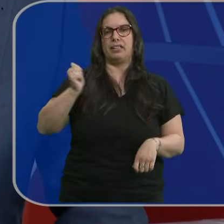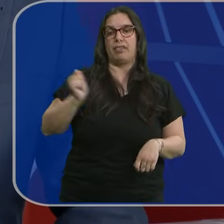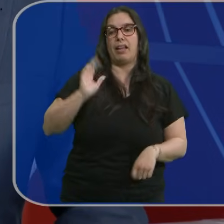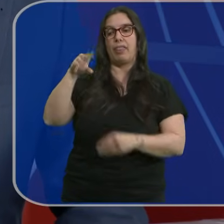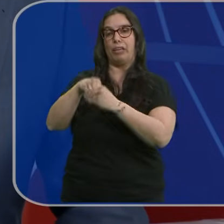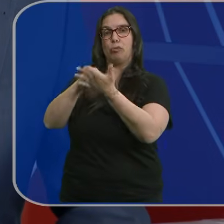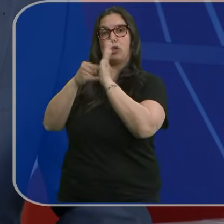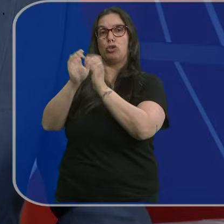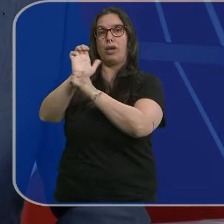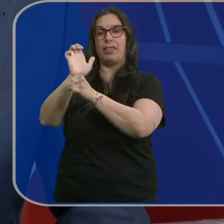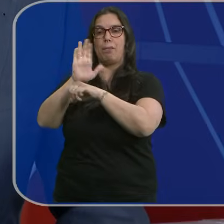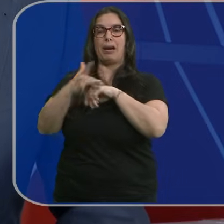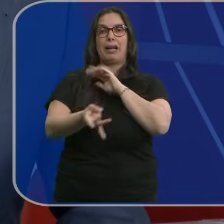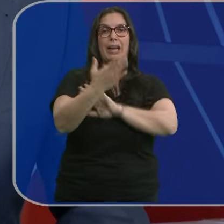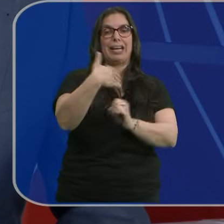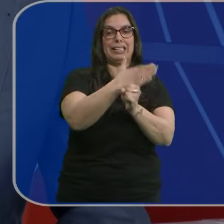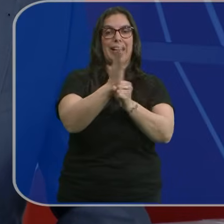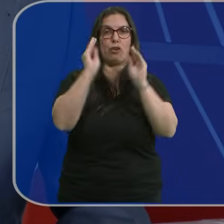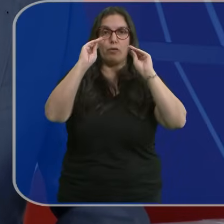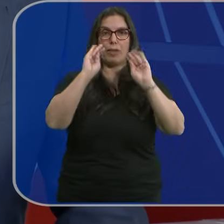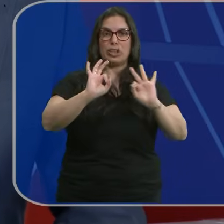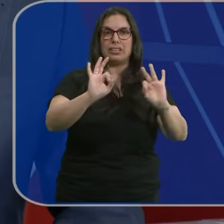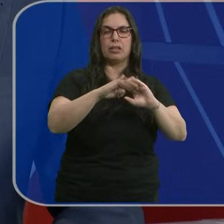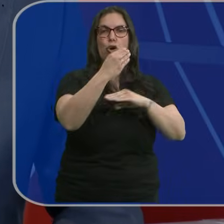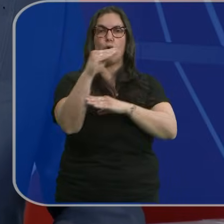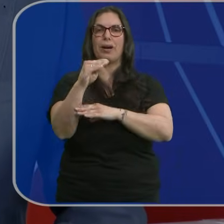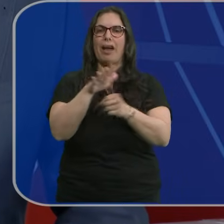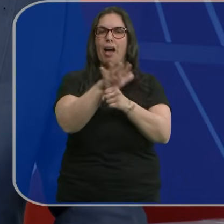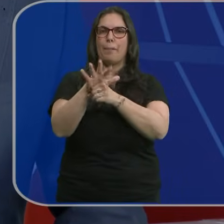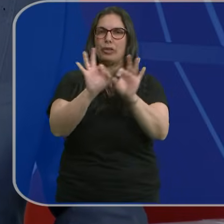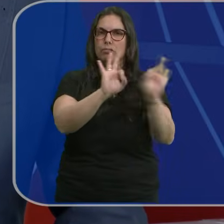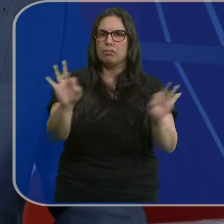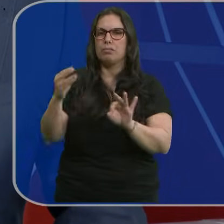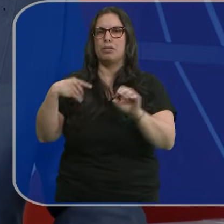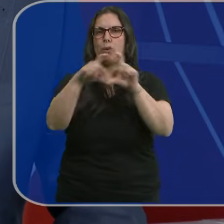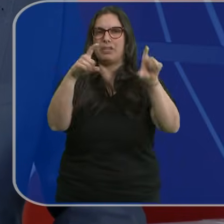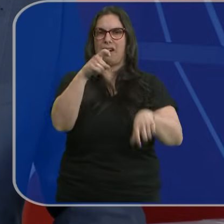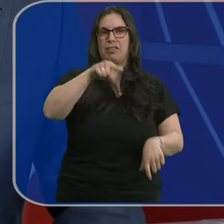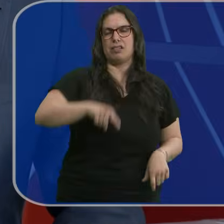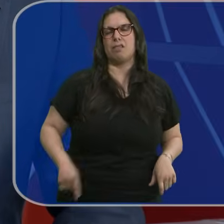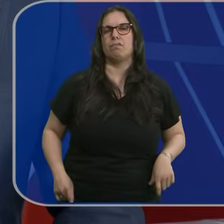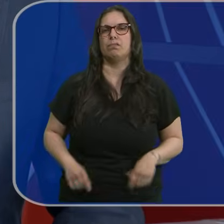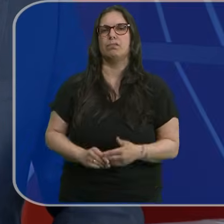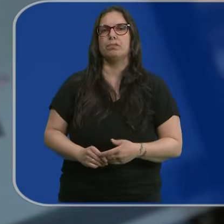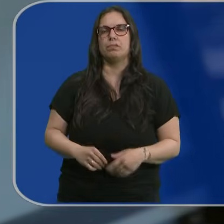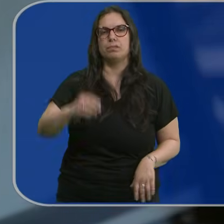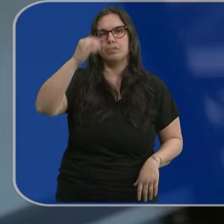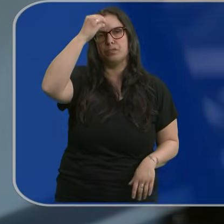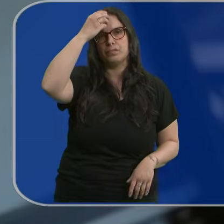para crear itinerarios de formación especializada para jóvenes en ámbitos concretos que demandan las propias empresas.